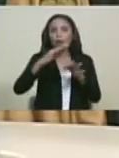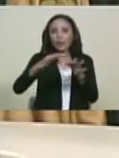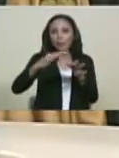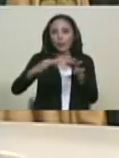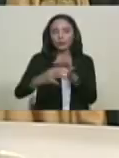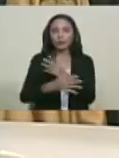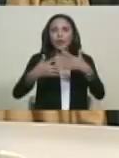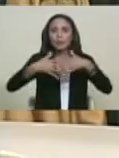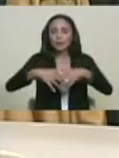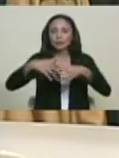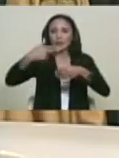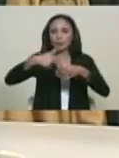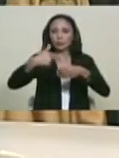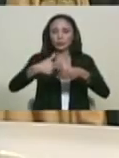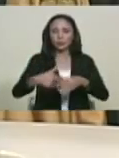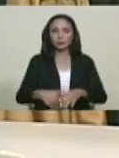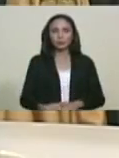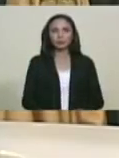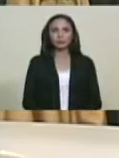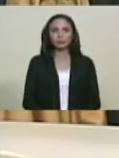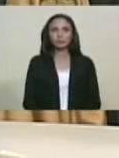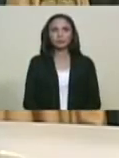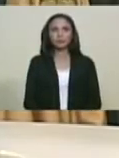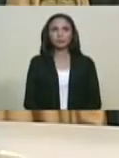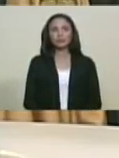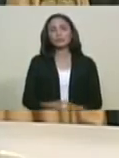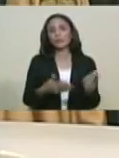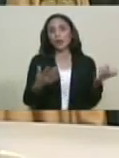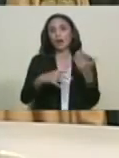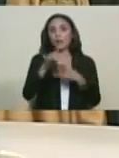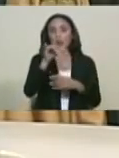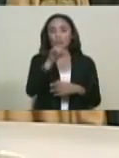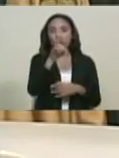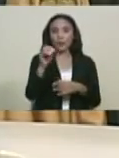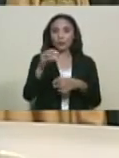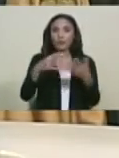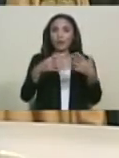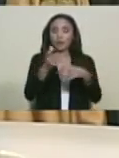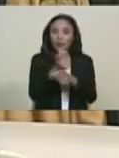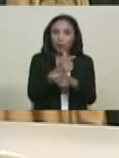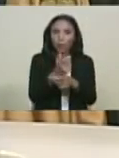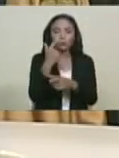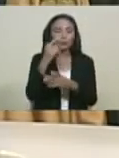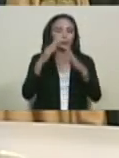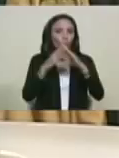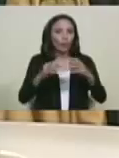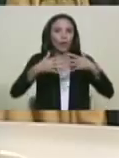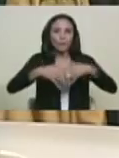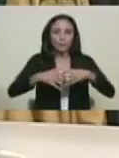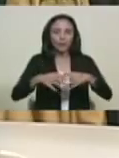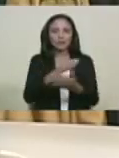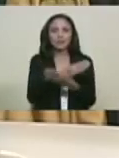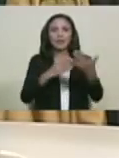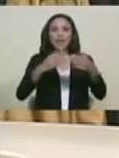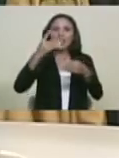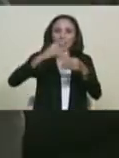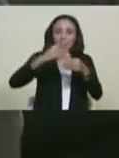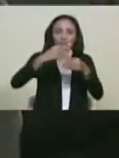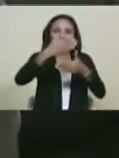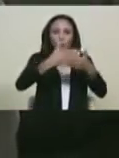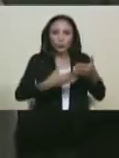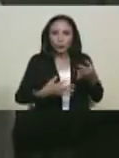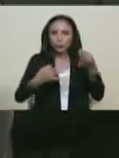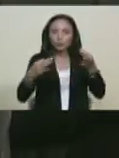pérez a qué hará a partir del lunes 20 todas sus operaciones y las registrará como